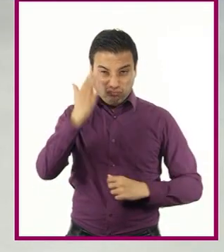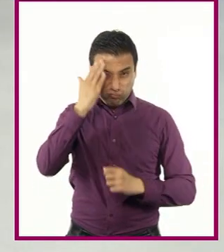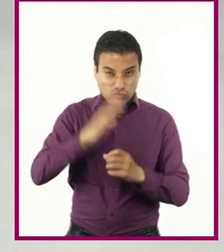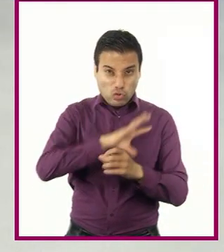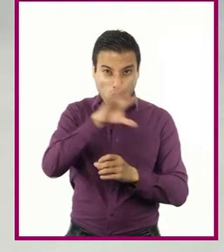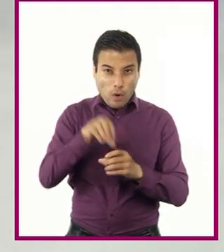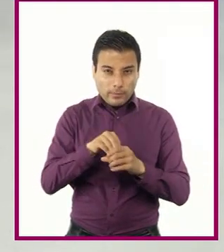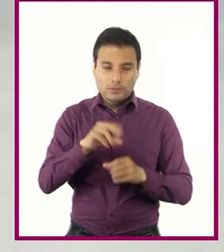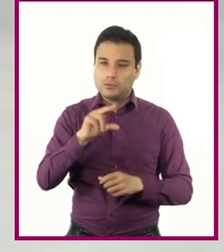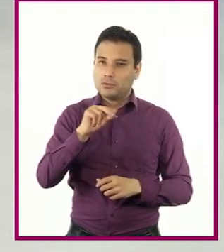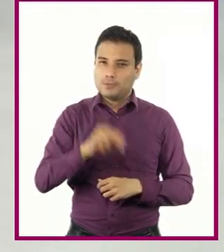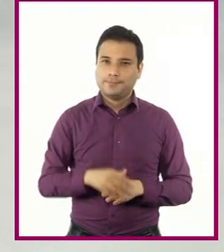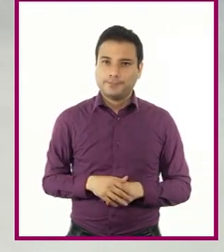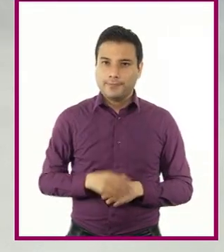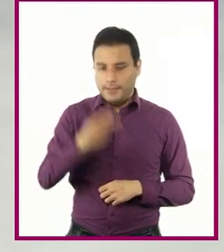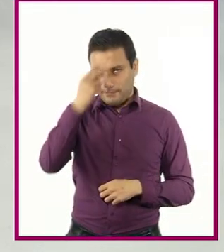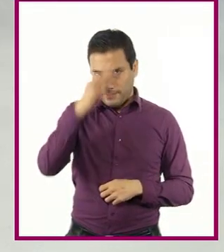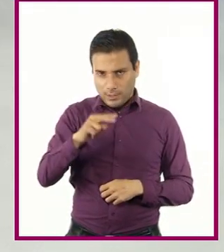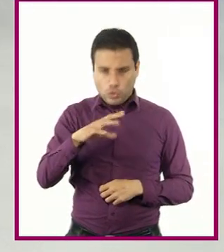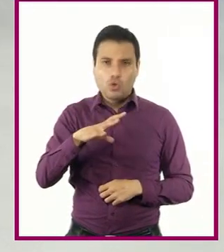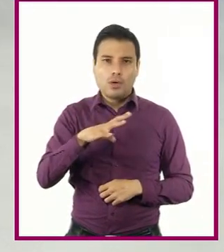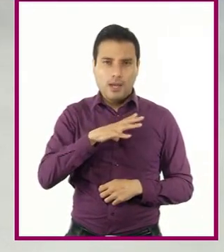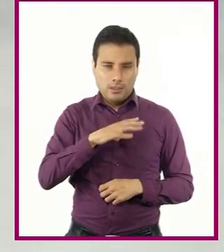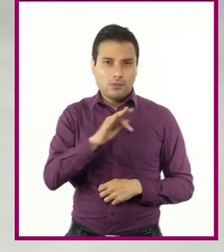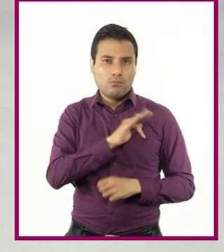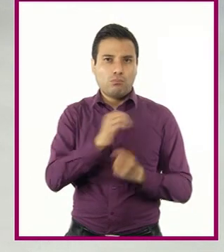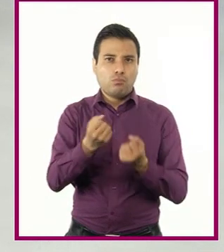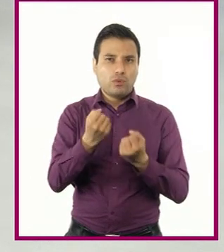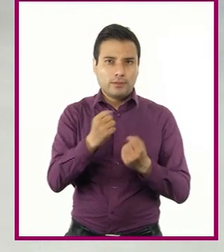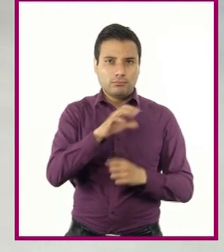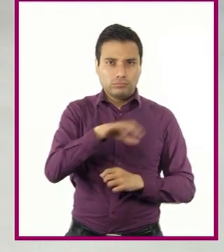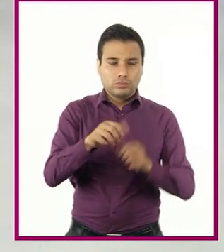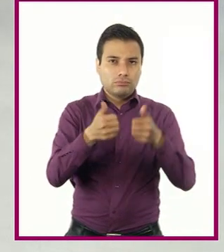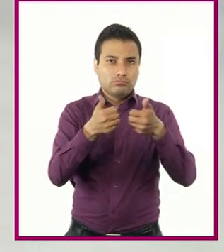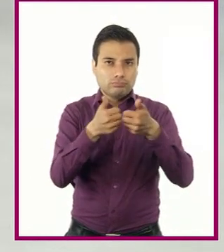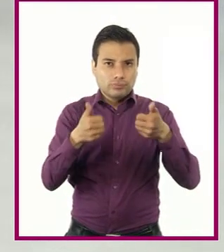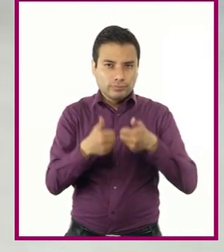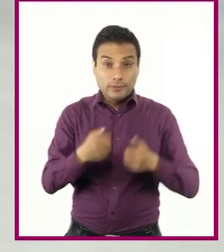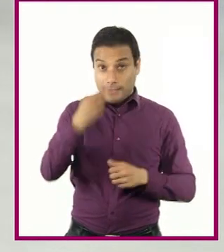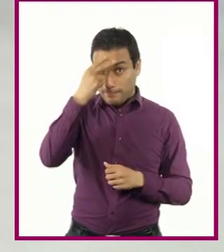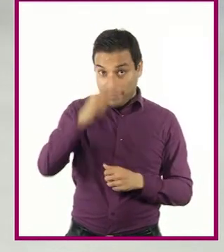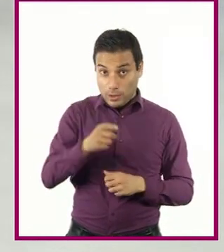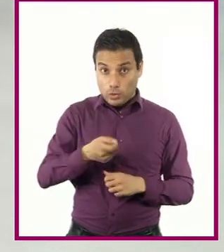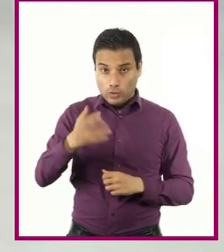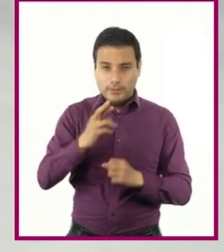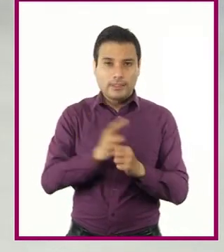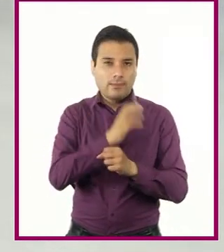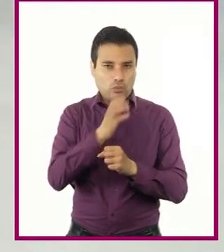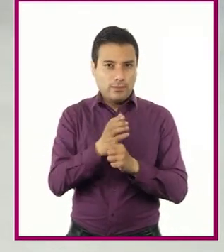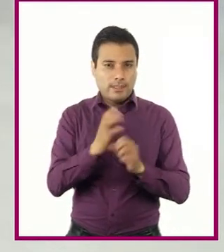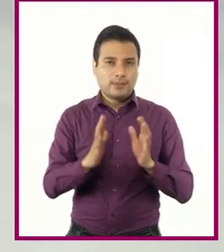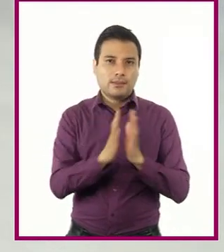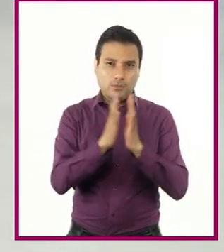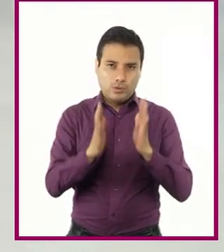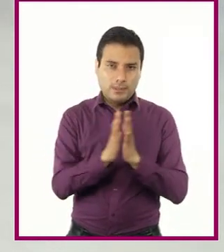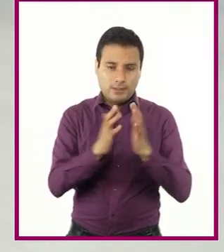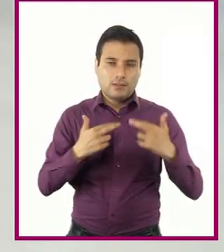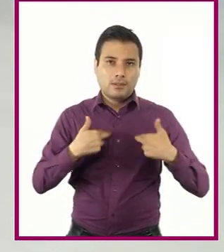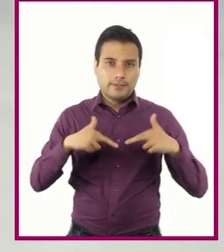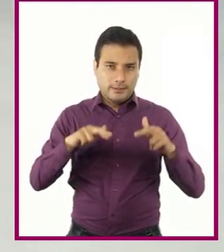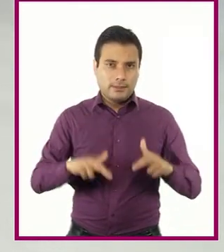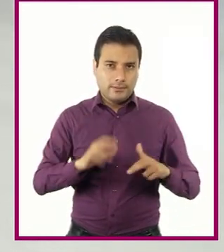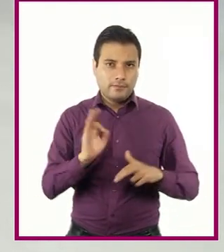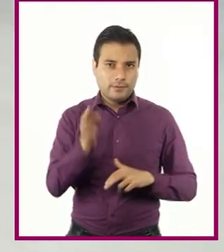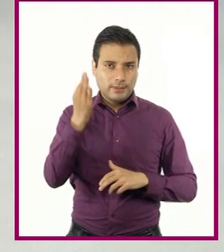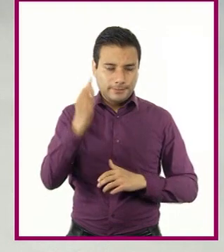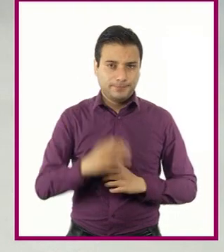que en nuestro país existe la división de poderes. México es, por lo tanto, una república democrática, representativa y